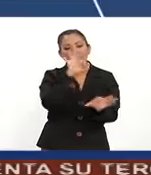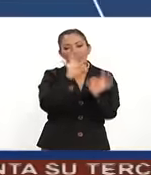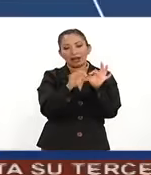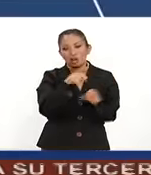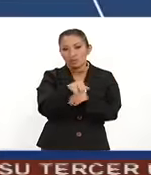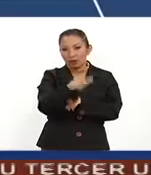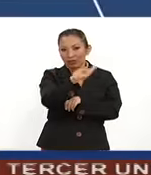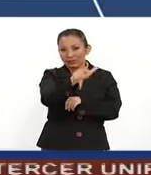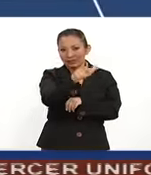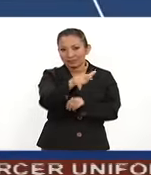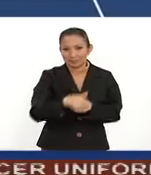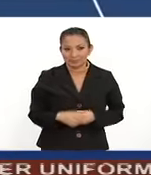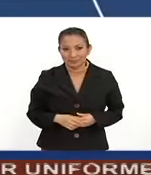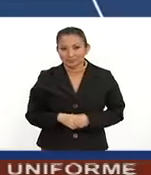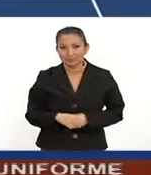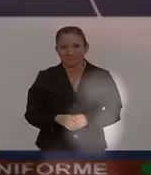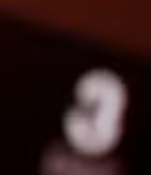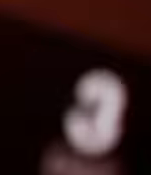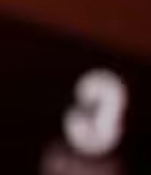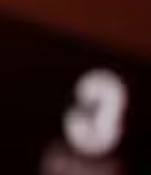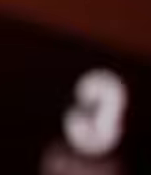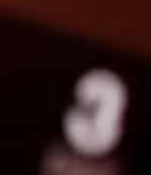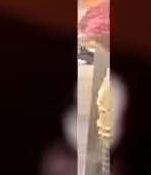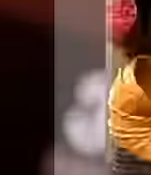número 17.